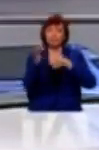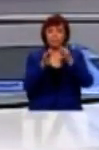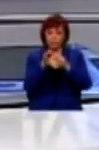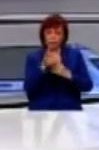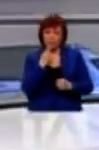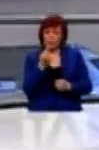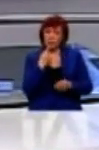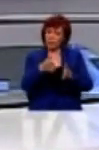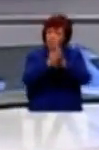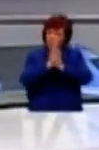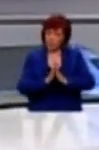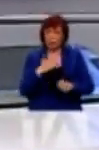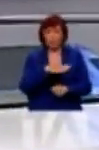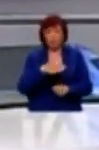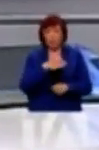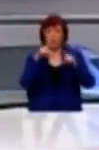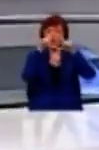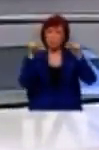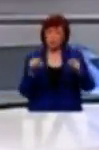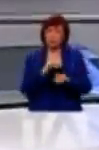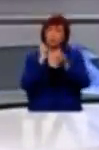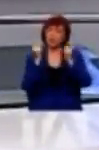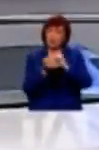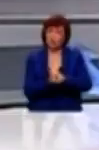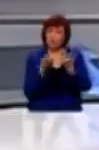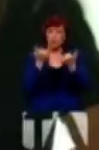que la concesionaria repita el estudio de impacto ambiental.